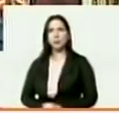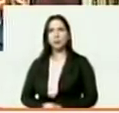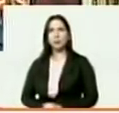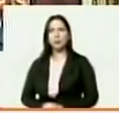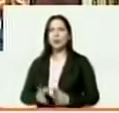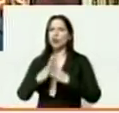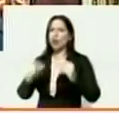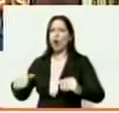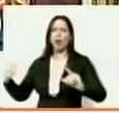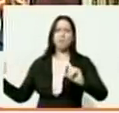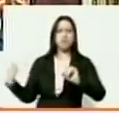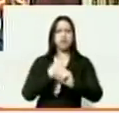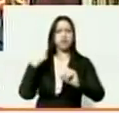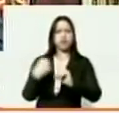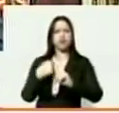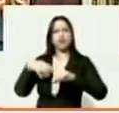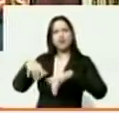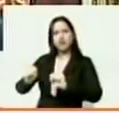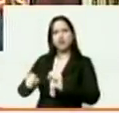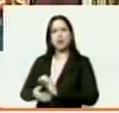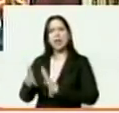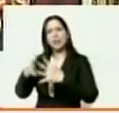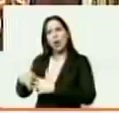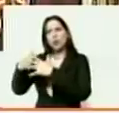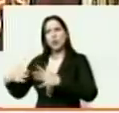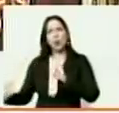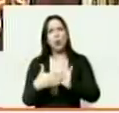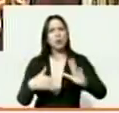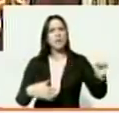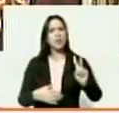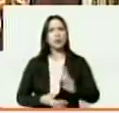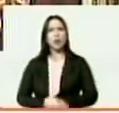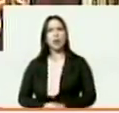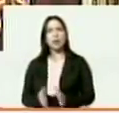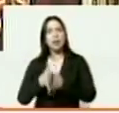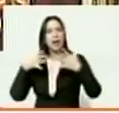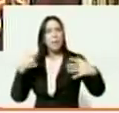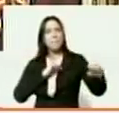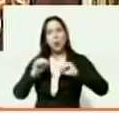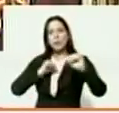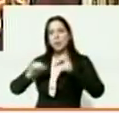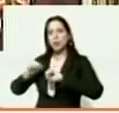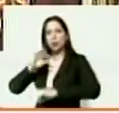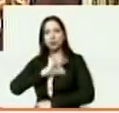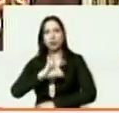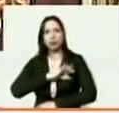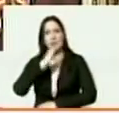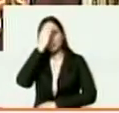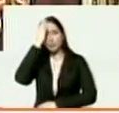toda la agresión imperialista de Estados Unidos contra nuestro país. Un gran movimiento social,